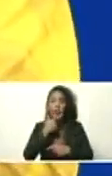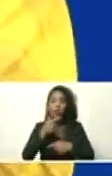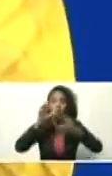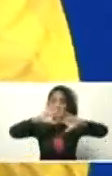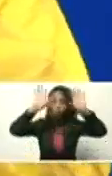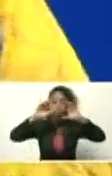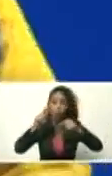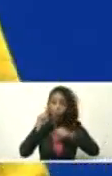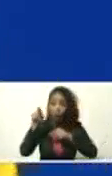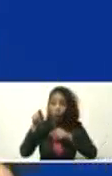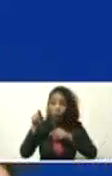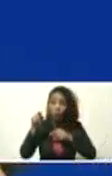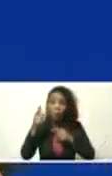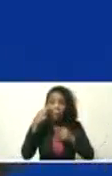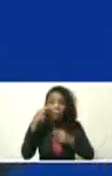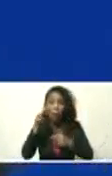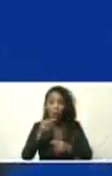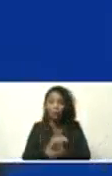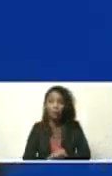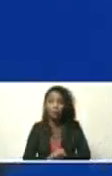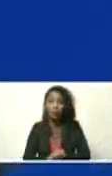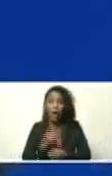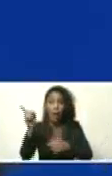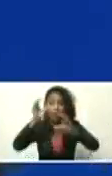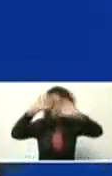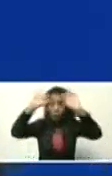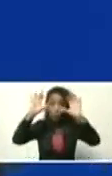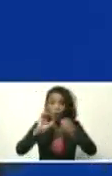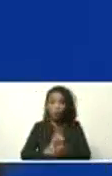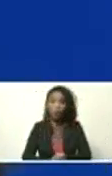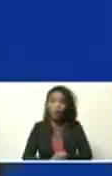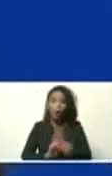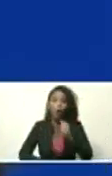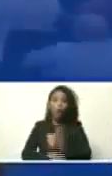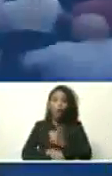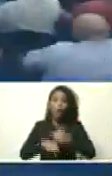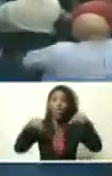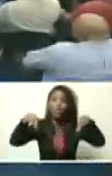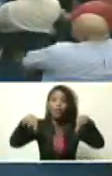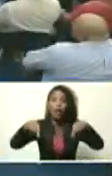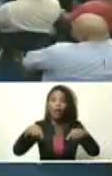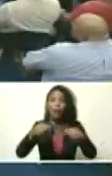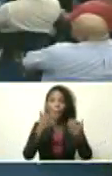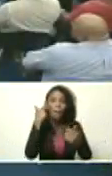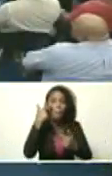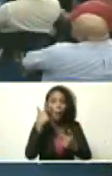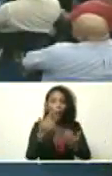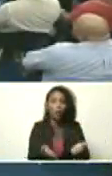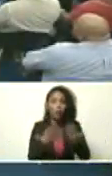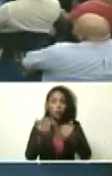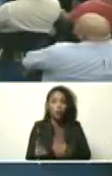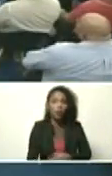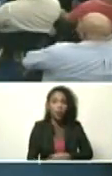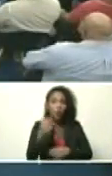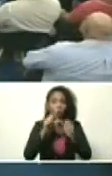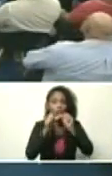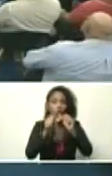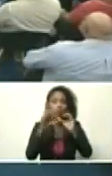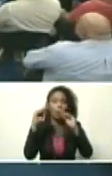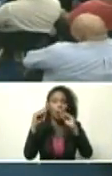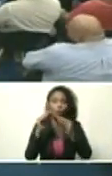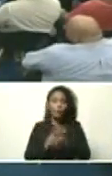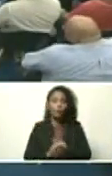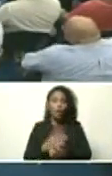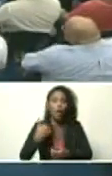Sí. ¿Qué, ese es de voleibol? Ese es fútbol sala, profesional también. Lánzalo para ver. Sigue hablando, Mimu. Entonces,